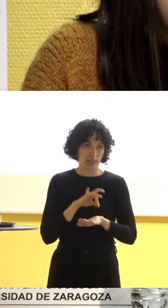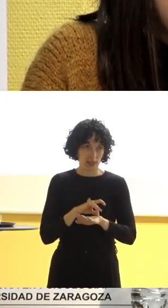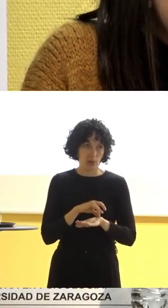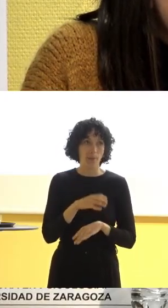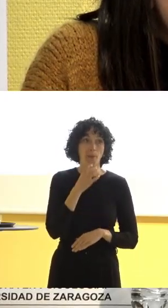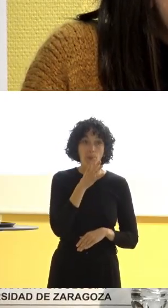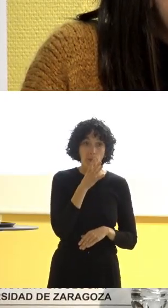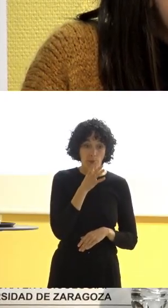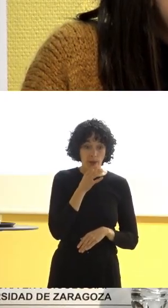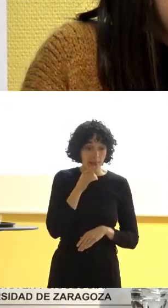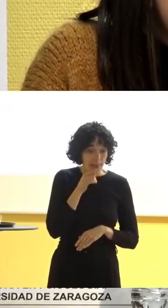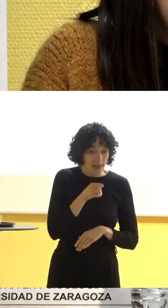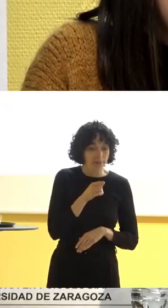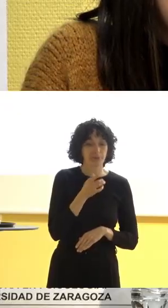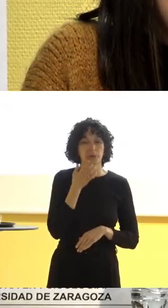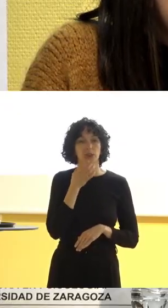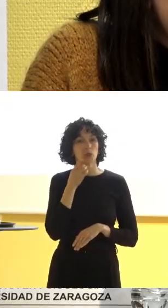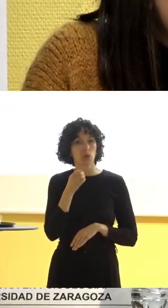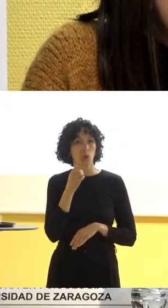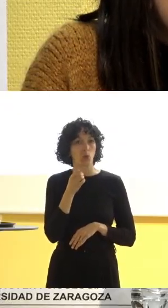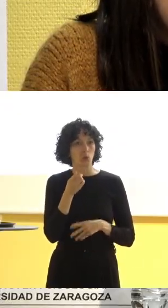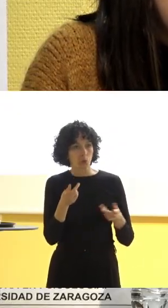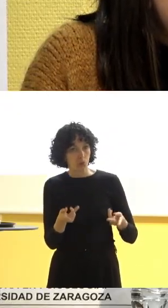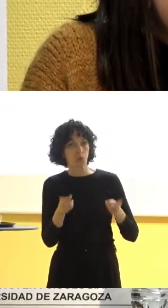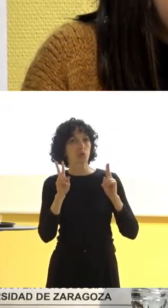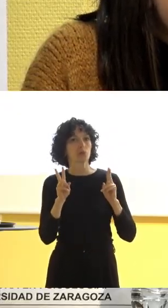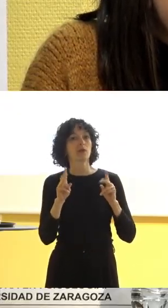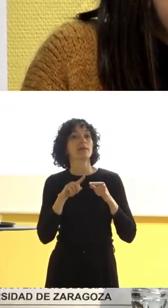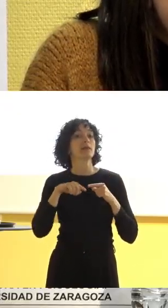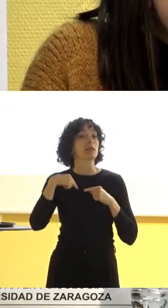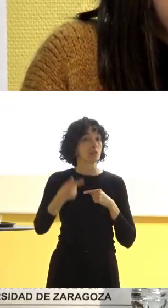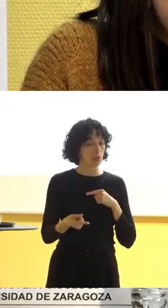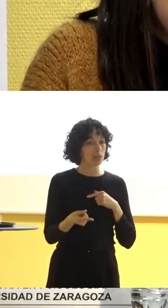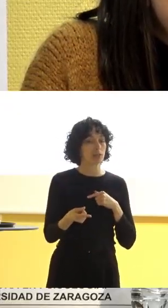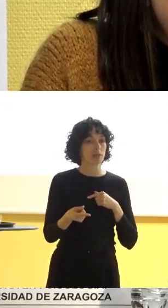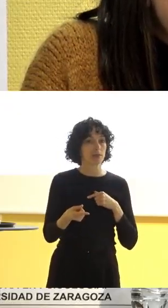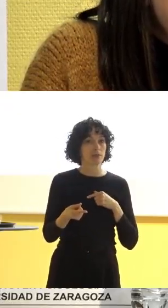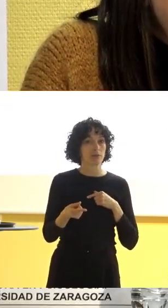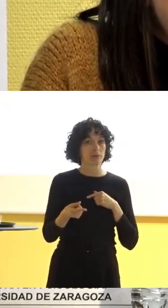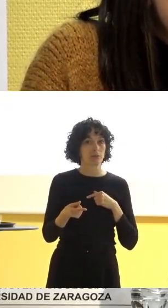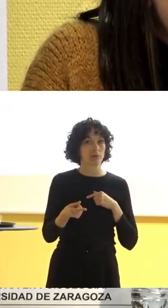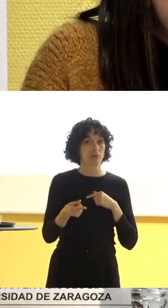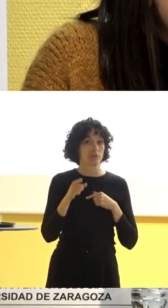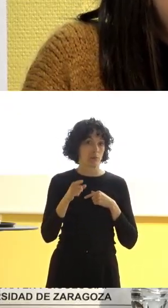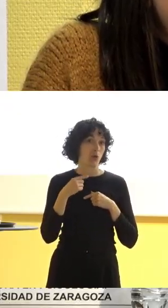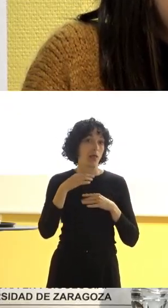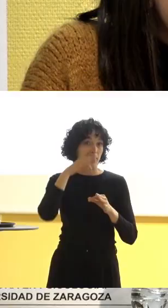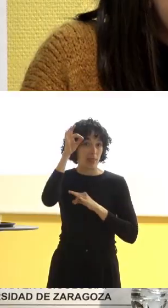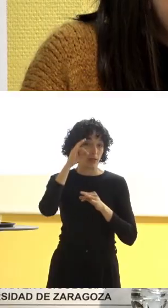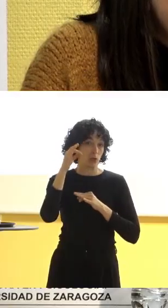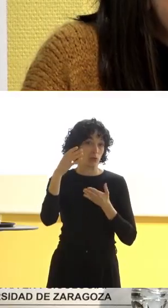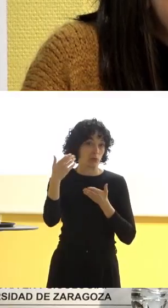Porque bueno, de ahí, si tú das tu autorización, pues bueno, además de tener esos datos, ¿no?